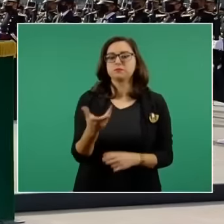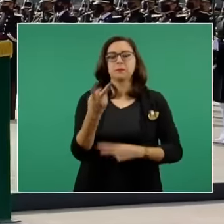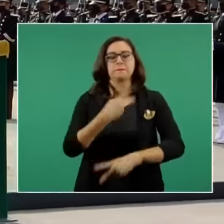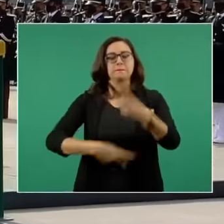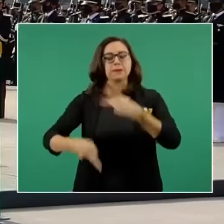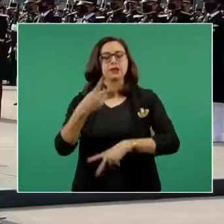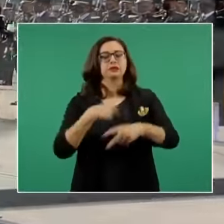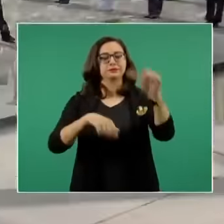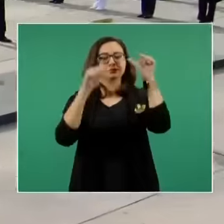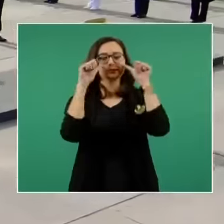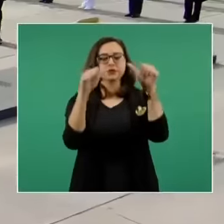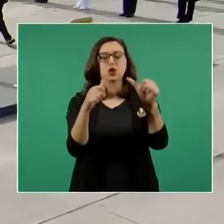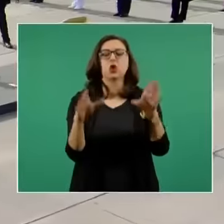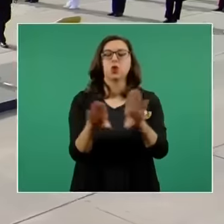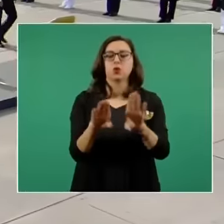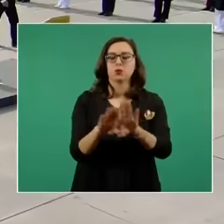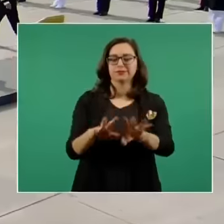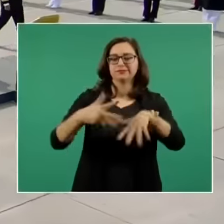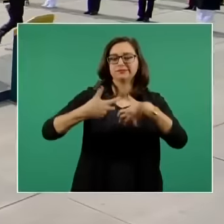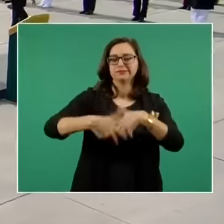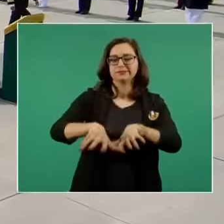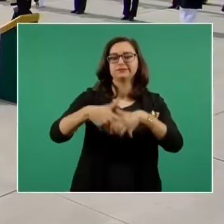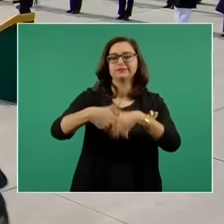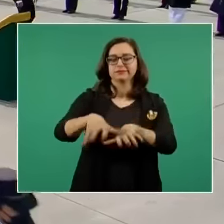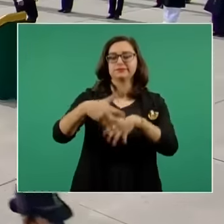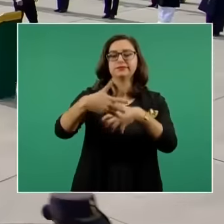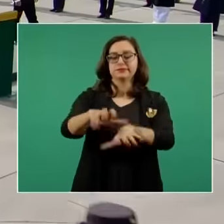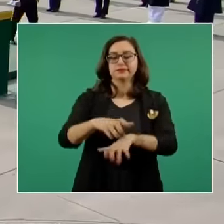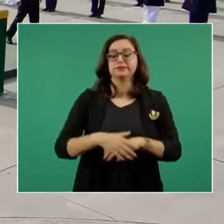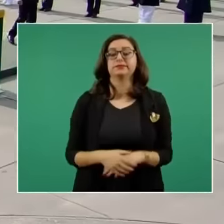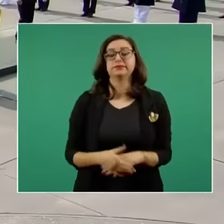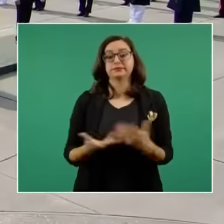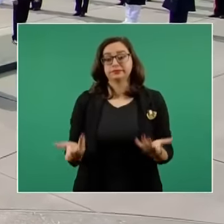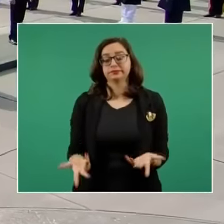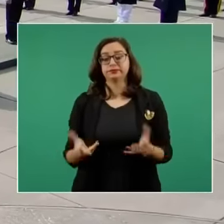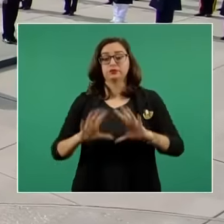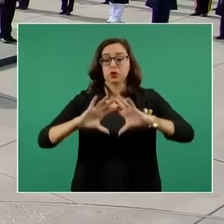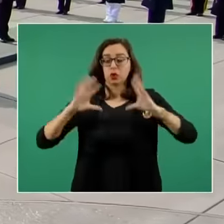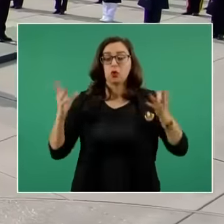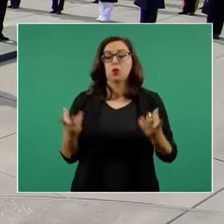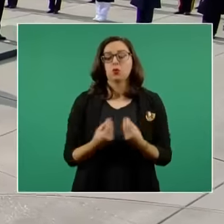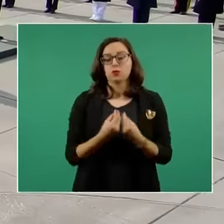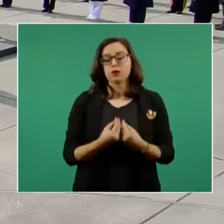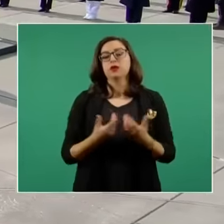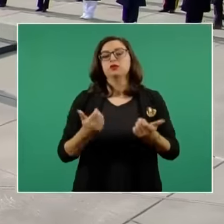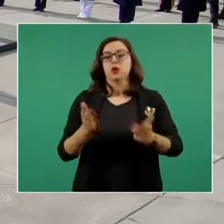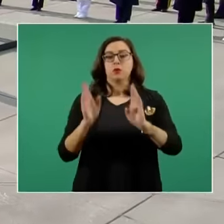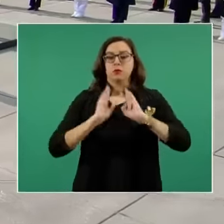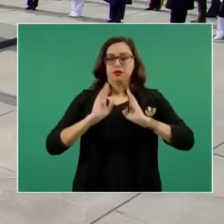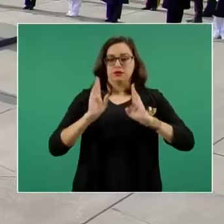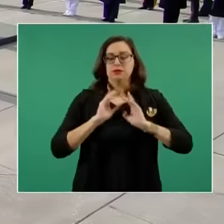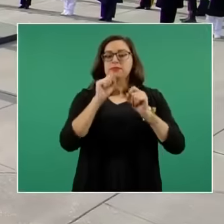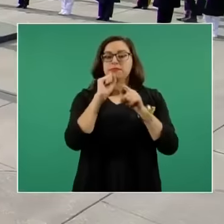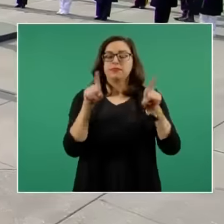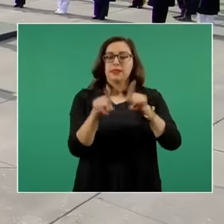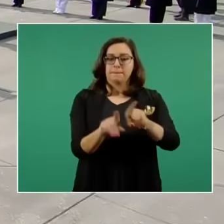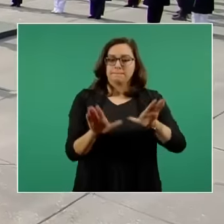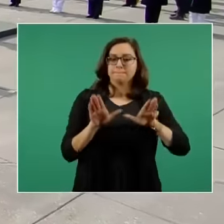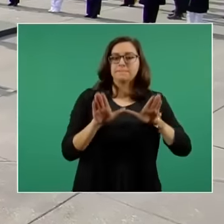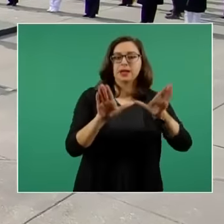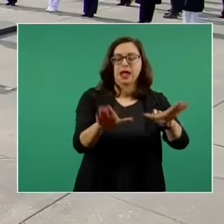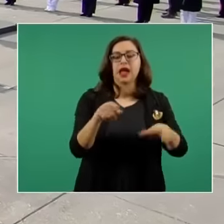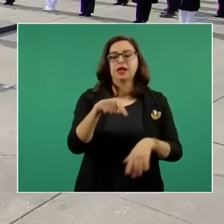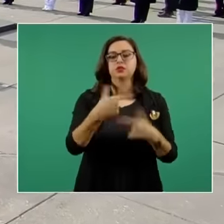la transmisión durante este tiempo de desfile militar. Héctor, ¿cómo estás? Muy buenos días. Teniente coronel, muy buen día. Muy buenos